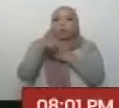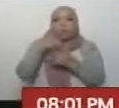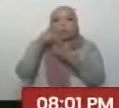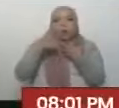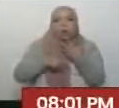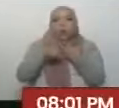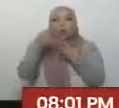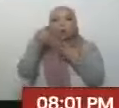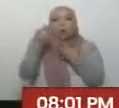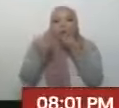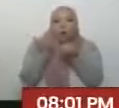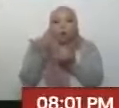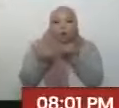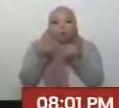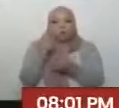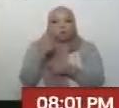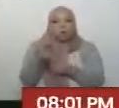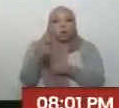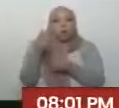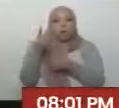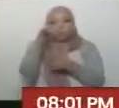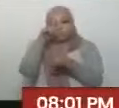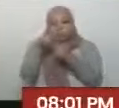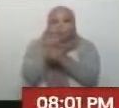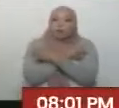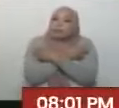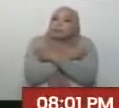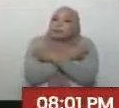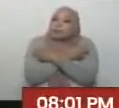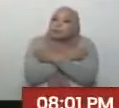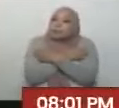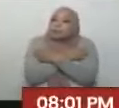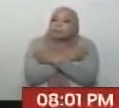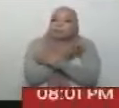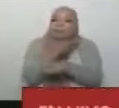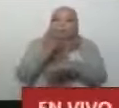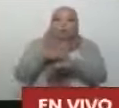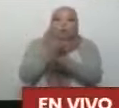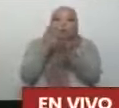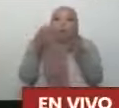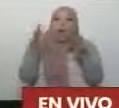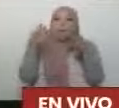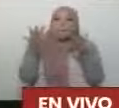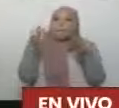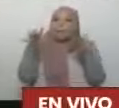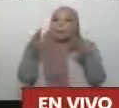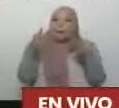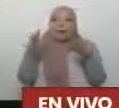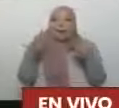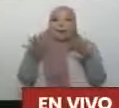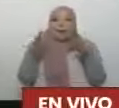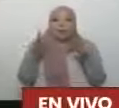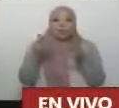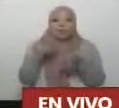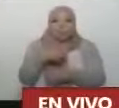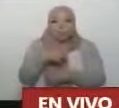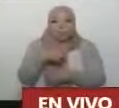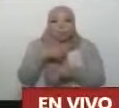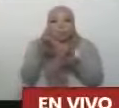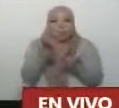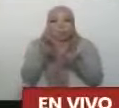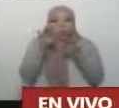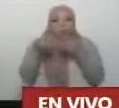que le pusieron. Exactamente. Correcto. Bueno, los felicito, pues. Y pido para ustedes un aplauso. Y un premio especial.